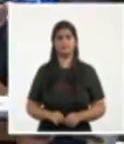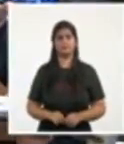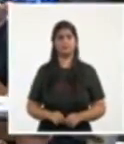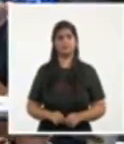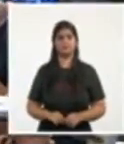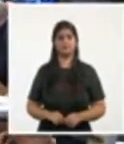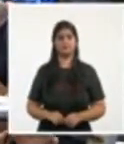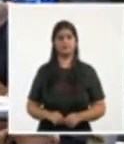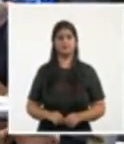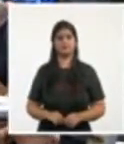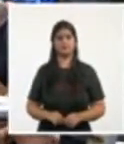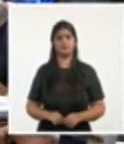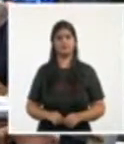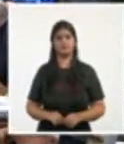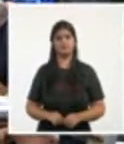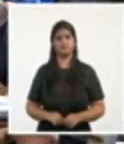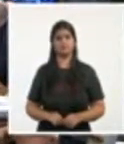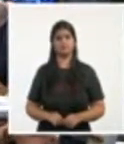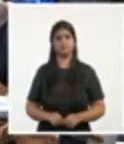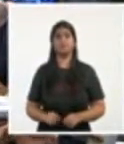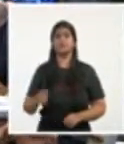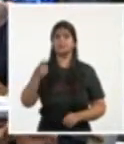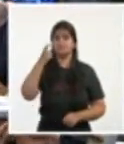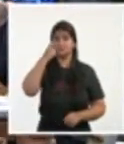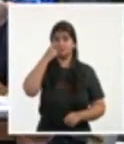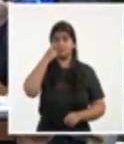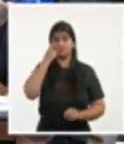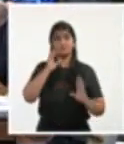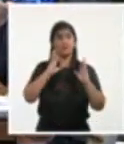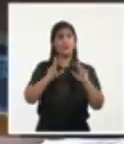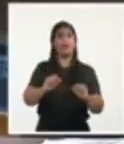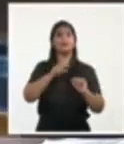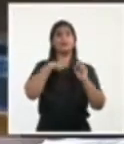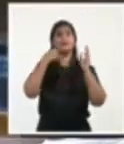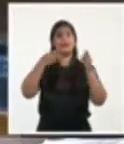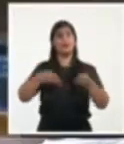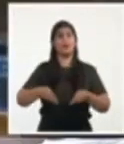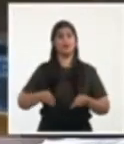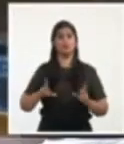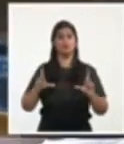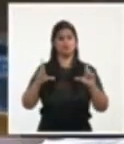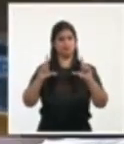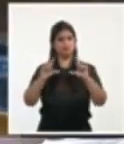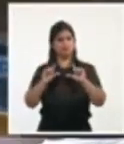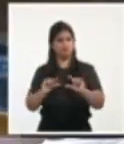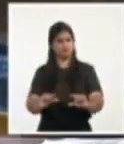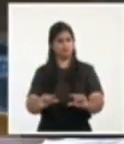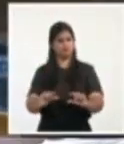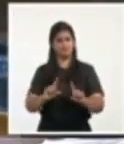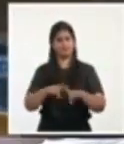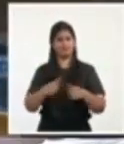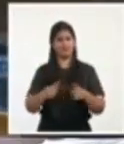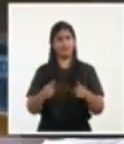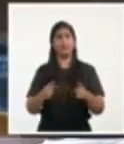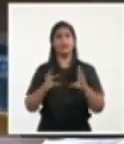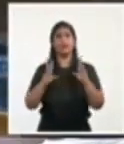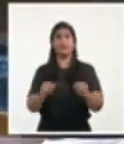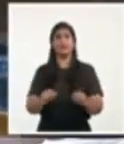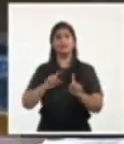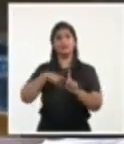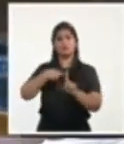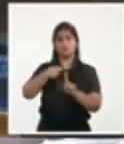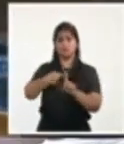Observen que aunque la letalidad baja por el número de casos que estamos teniendo, realmente